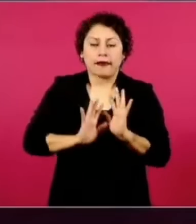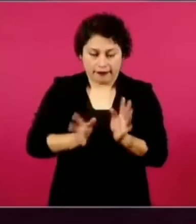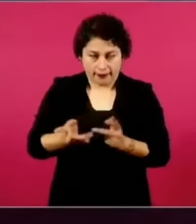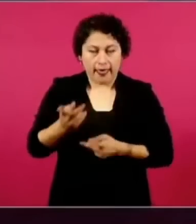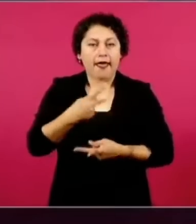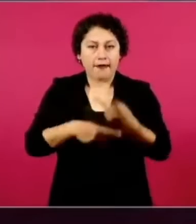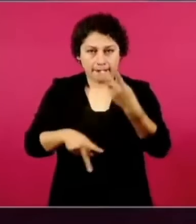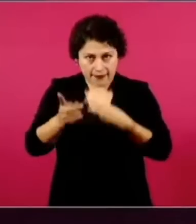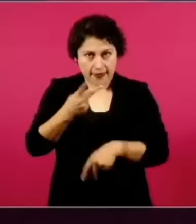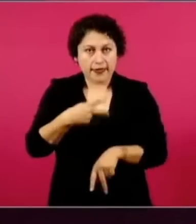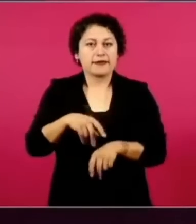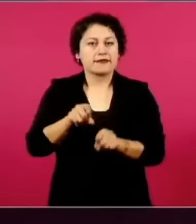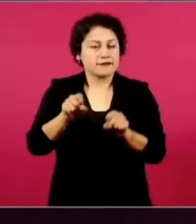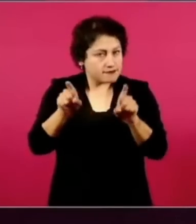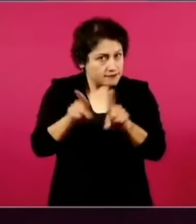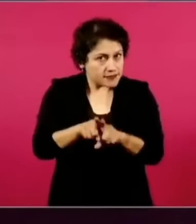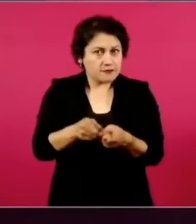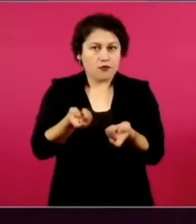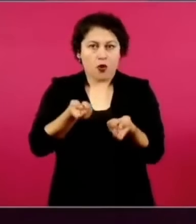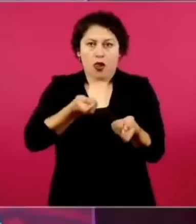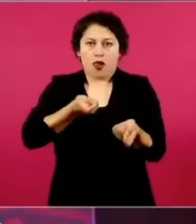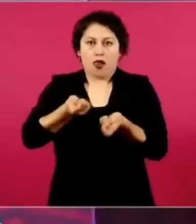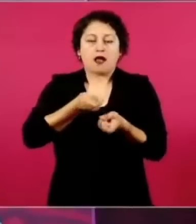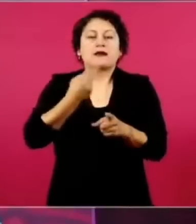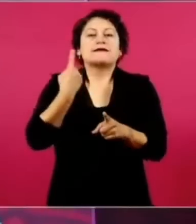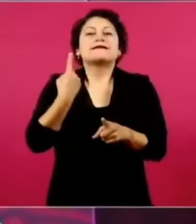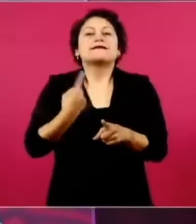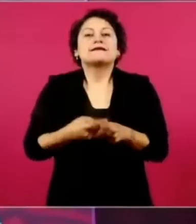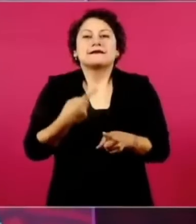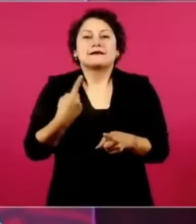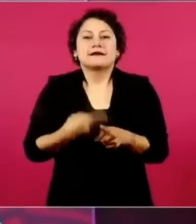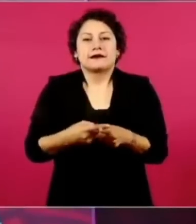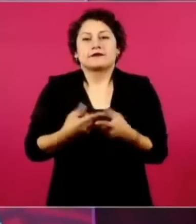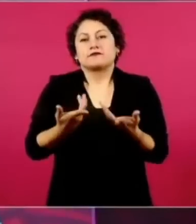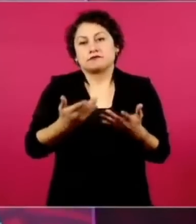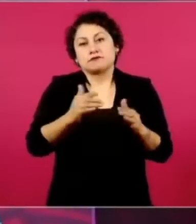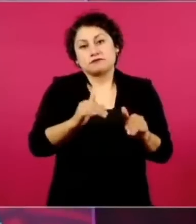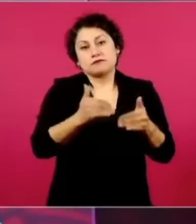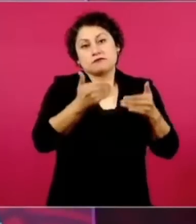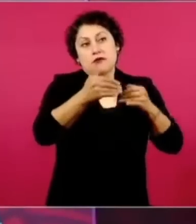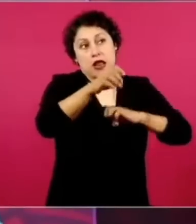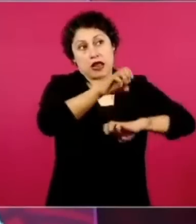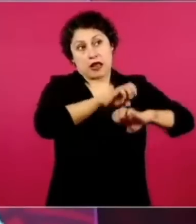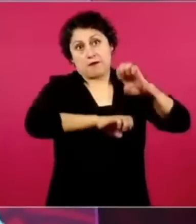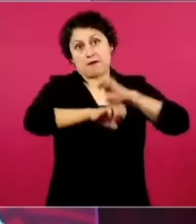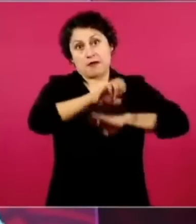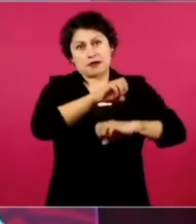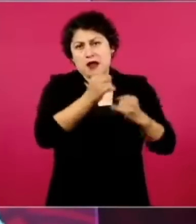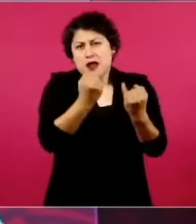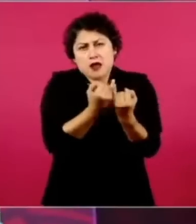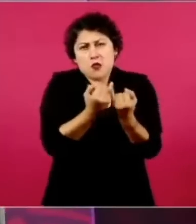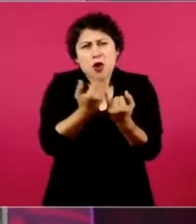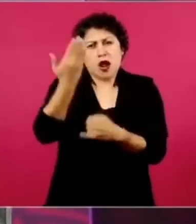que tienen control y que, así como se domina la prensa escrita,